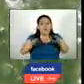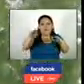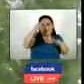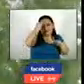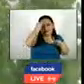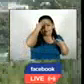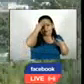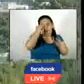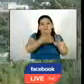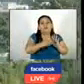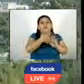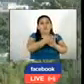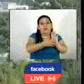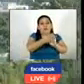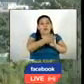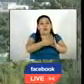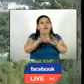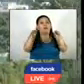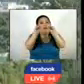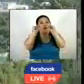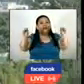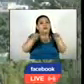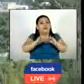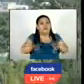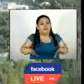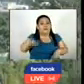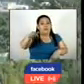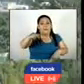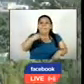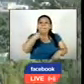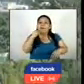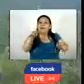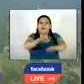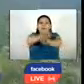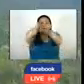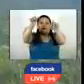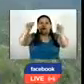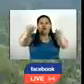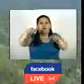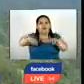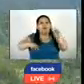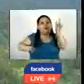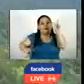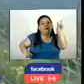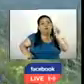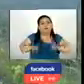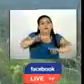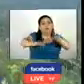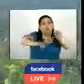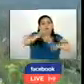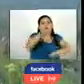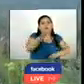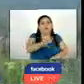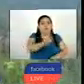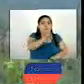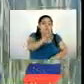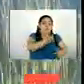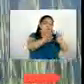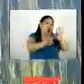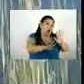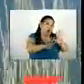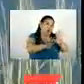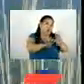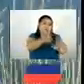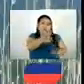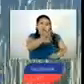página de internet. Las temperaturas mínimas la mañana de este viernes, prevemos que en San Salvador y Santa Ana oscilen entre 19 y 21 grados